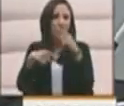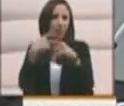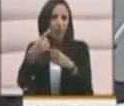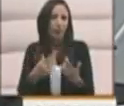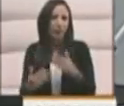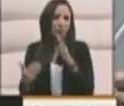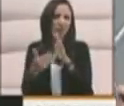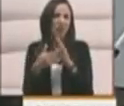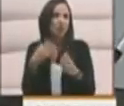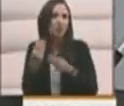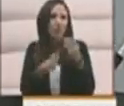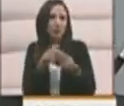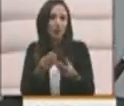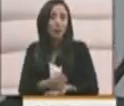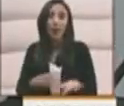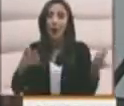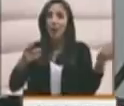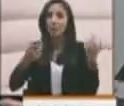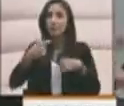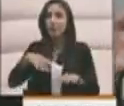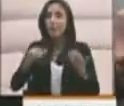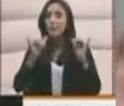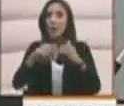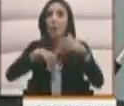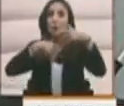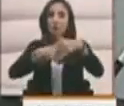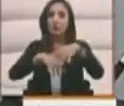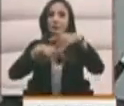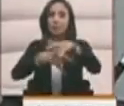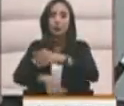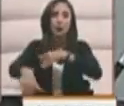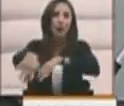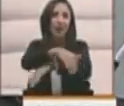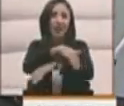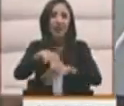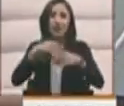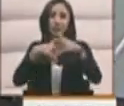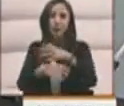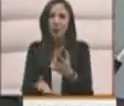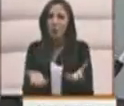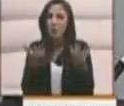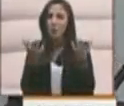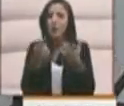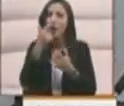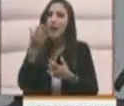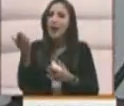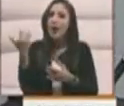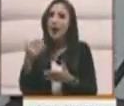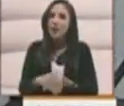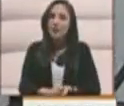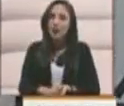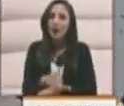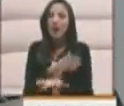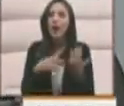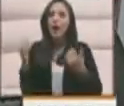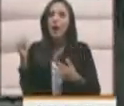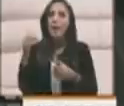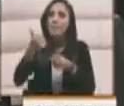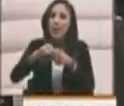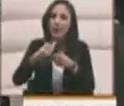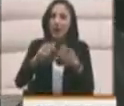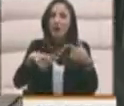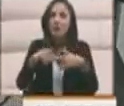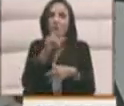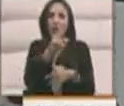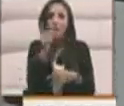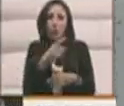atentado? El pueblo salió a la calle y llenó las calles de Caracas. Ayer también las calles de Maracay en el estado de Aragua.